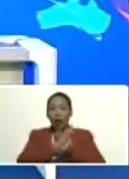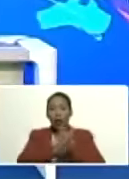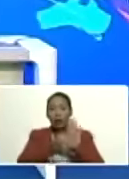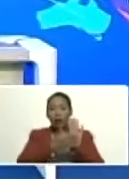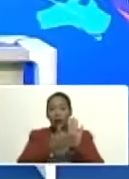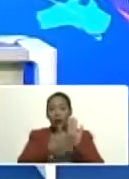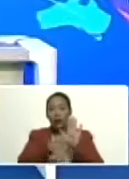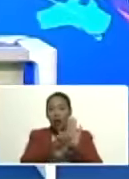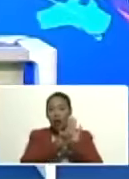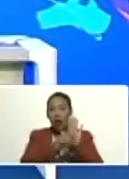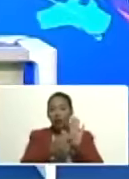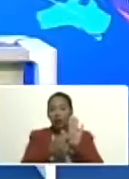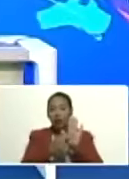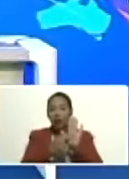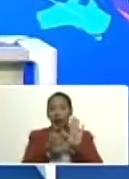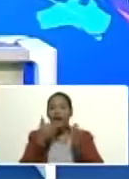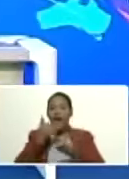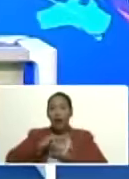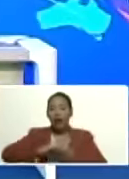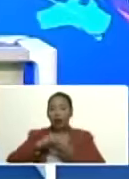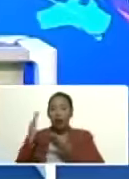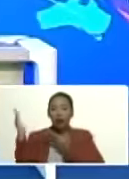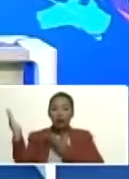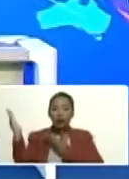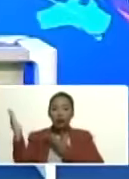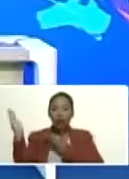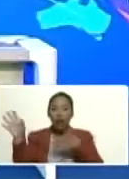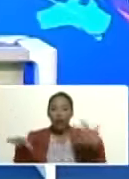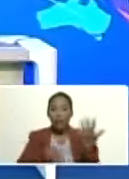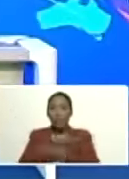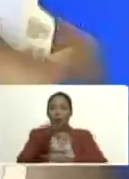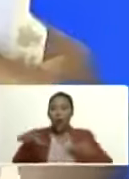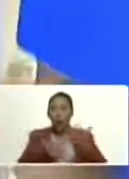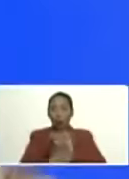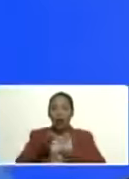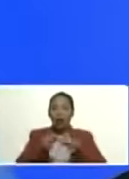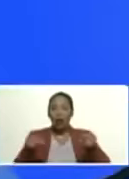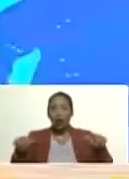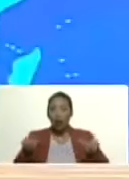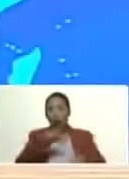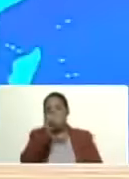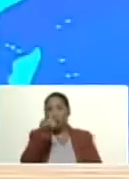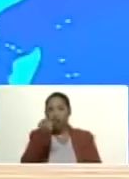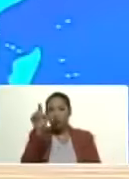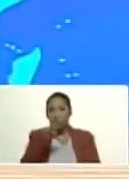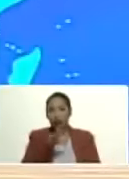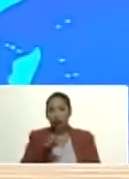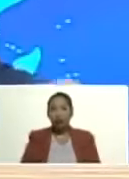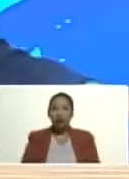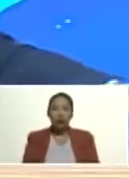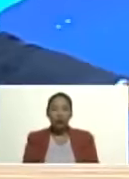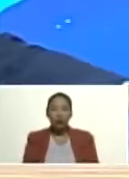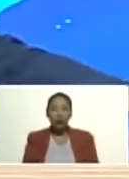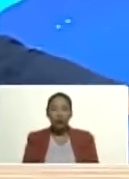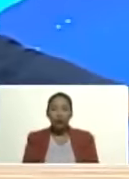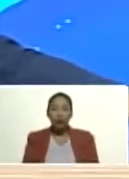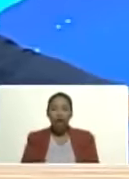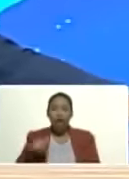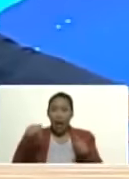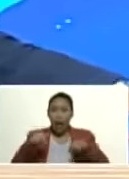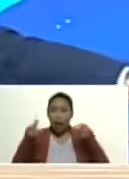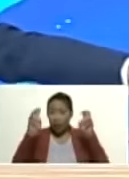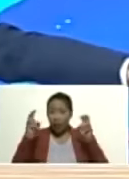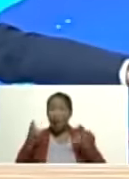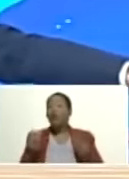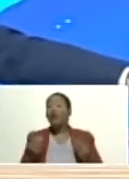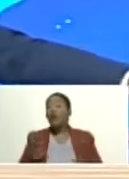escrita y legal de la controversia por el territorio de la Guayana Esequiba. Esto es un tema importante